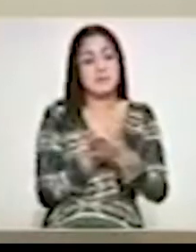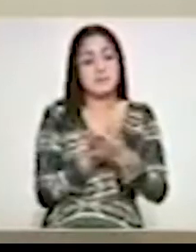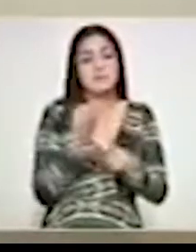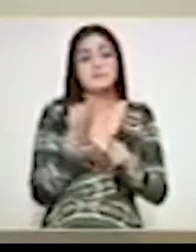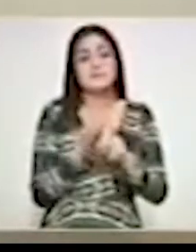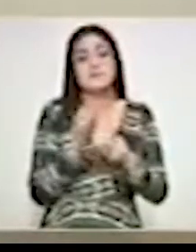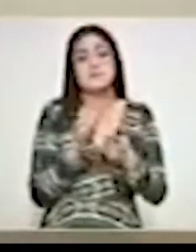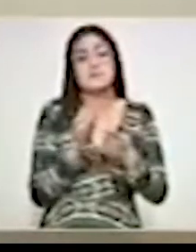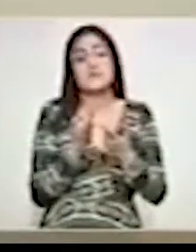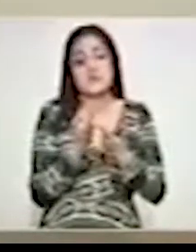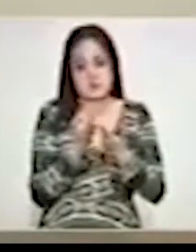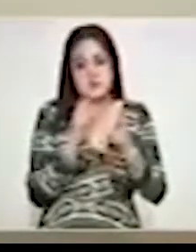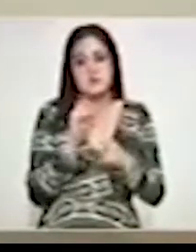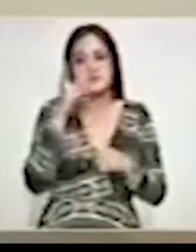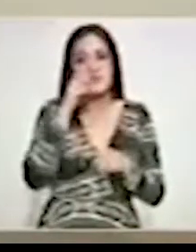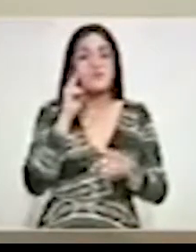gozando de libertad